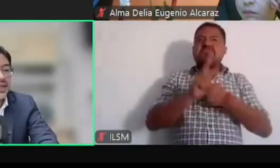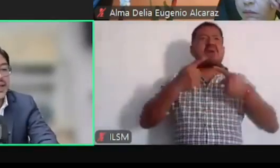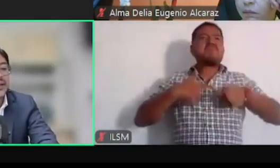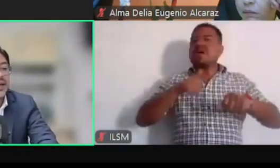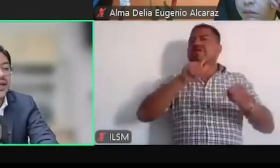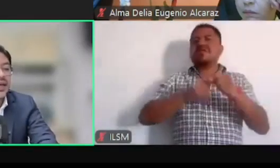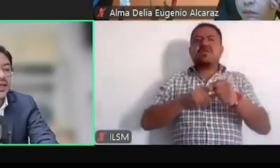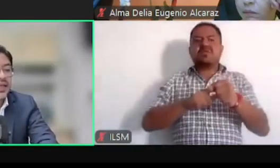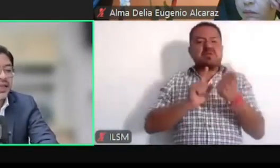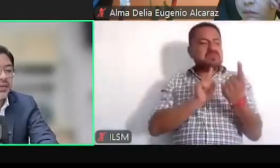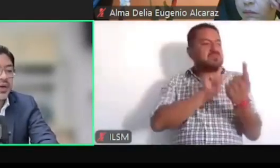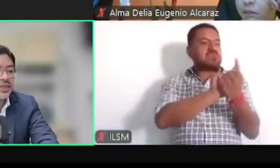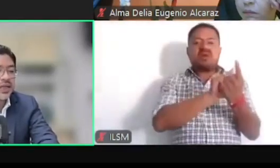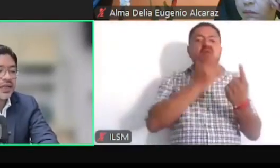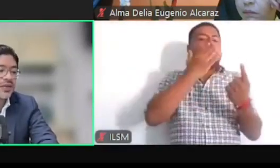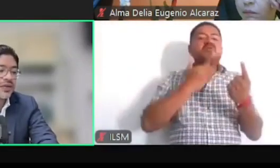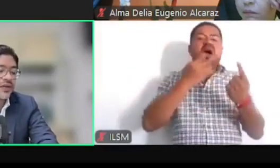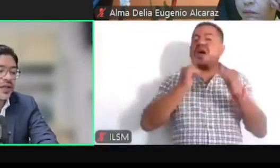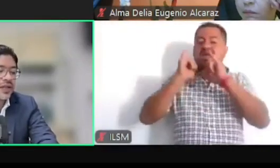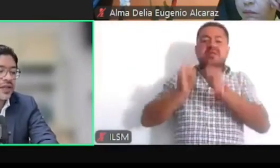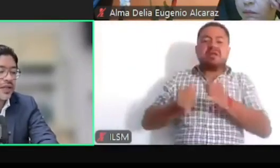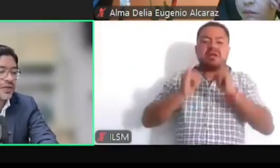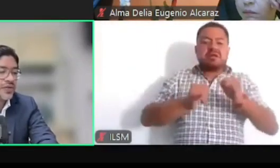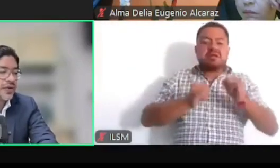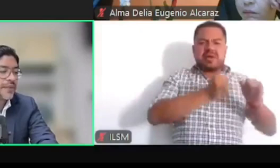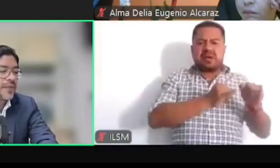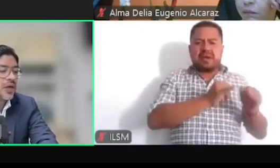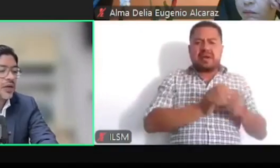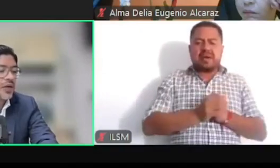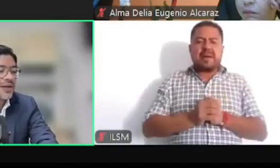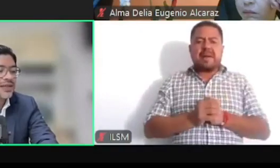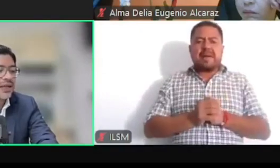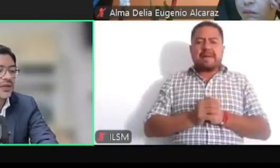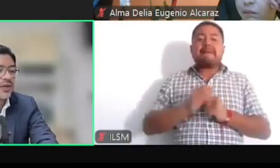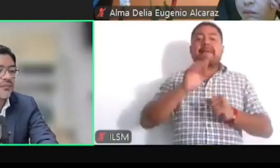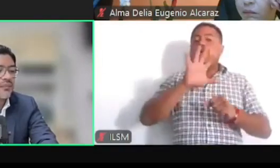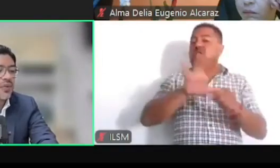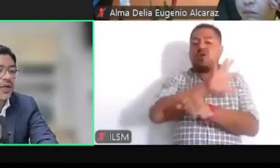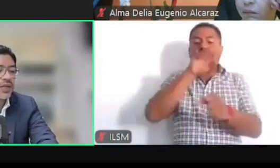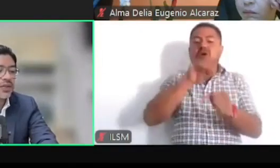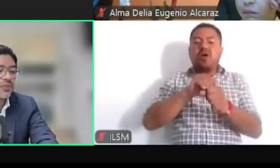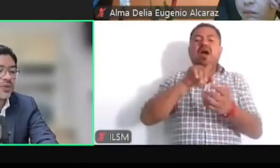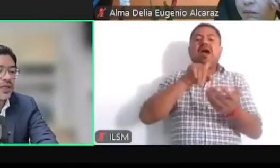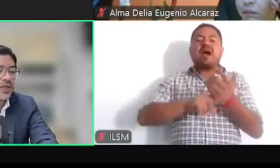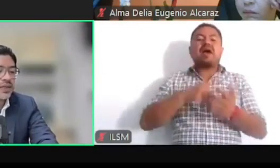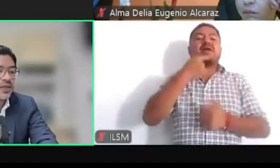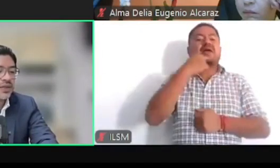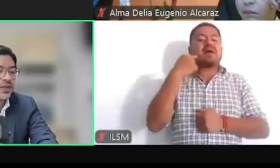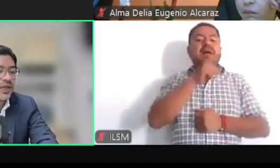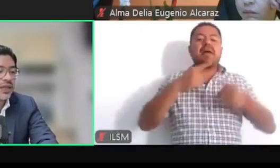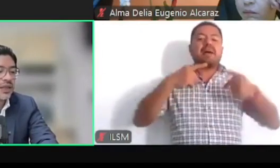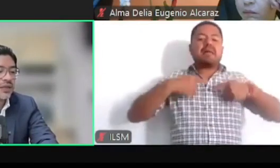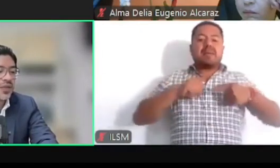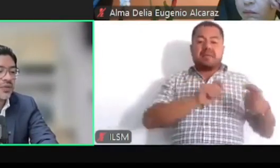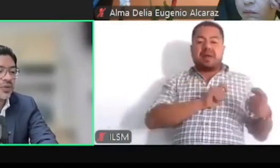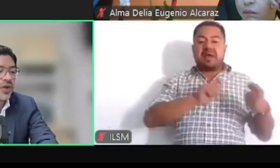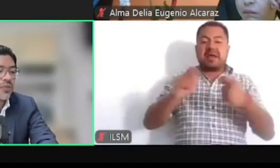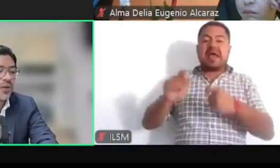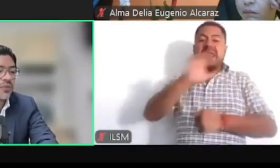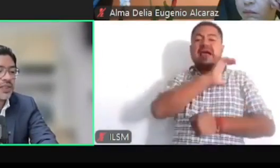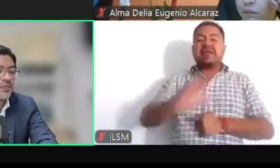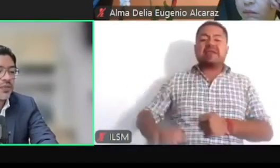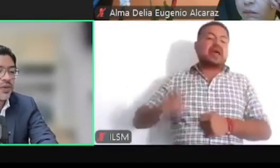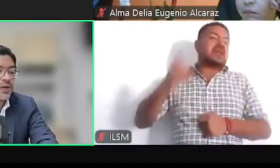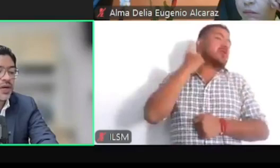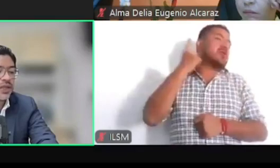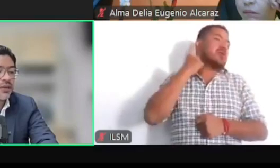cierta directa ni individualizada en su esfera de derechos toda vez que el actor impugna la supuesta designación del candidato a diputado por